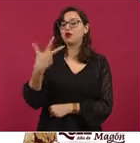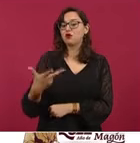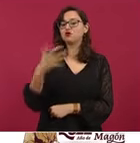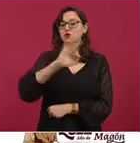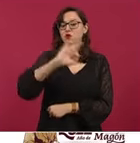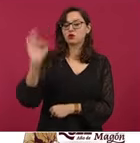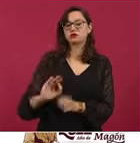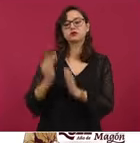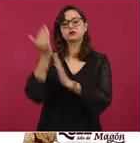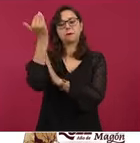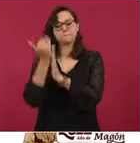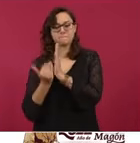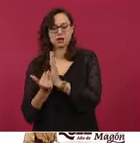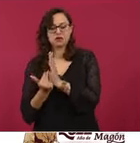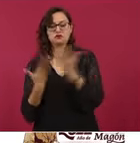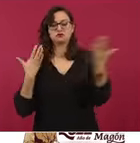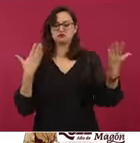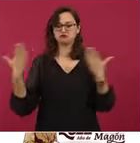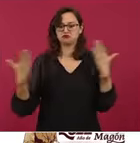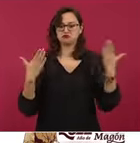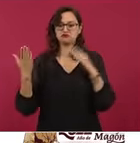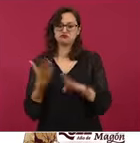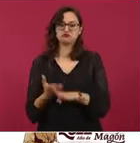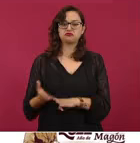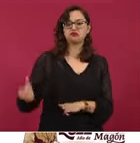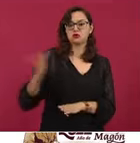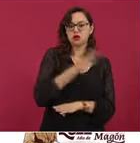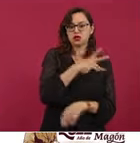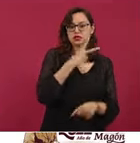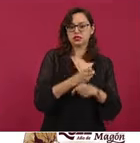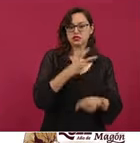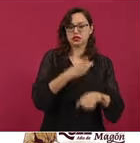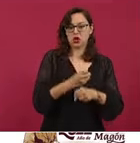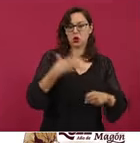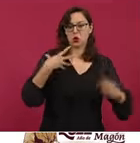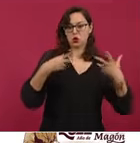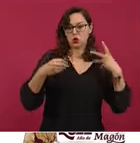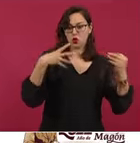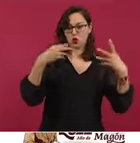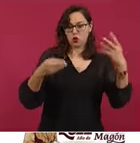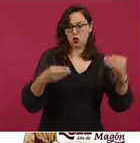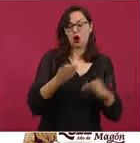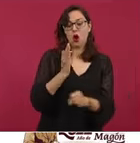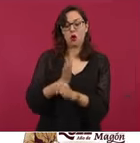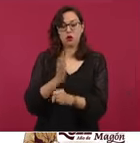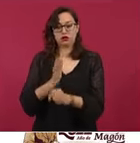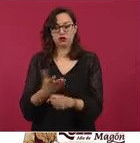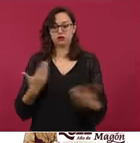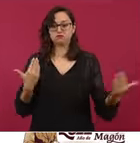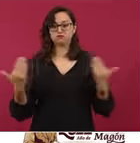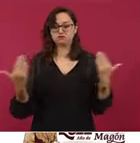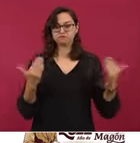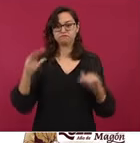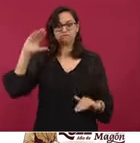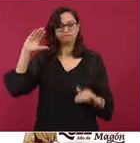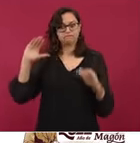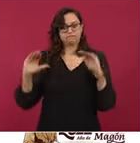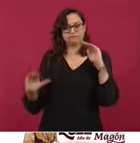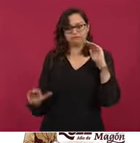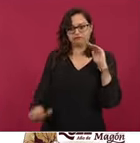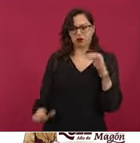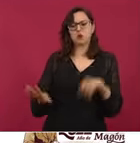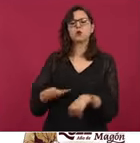este momento con lo que tuvimos en la cresta de la segunda ola. Desde luego, el factor más importante ha sido la